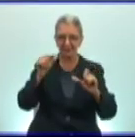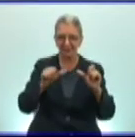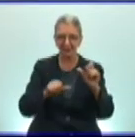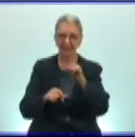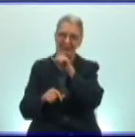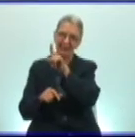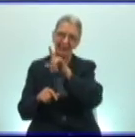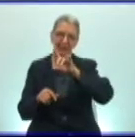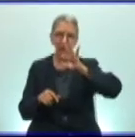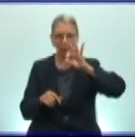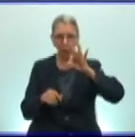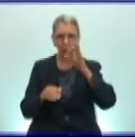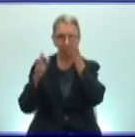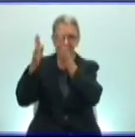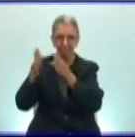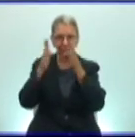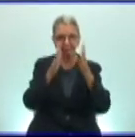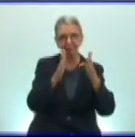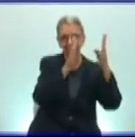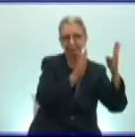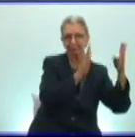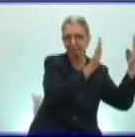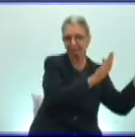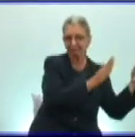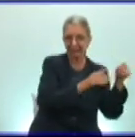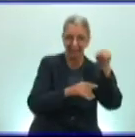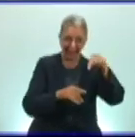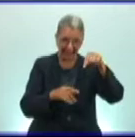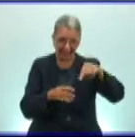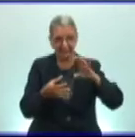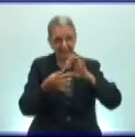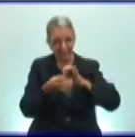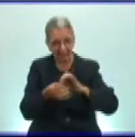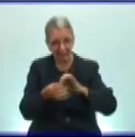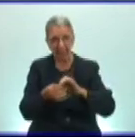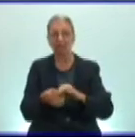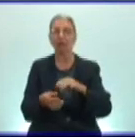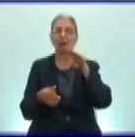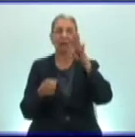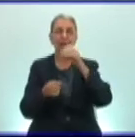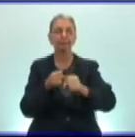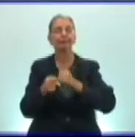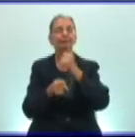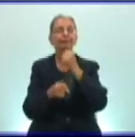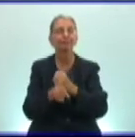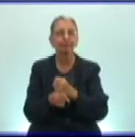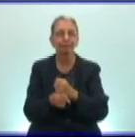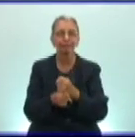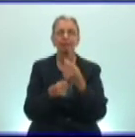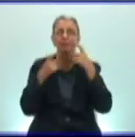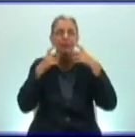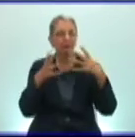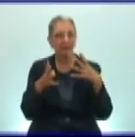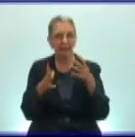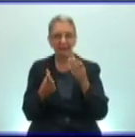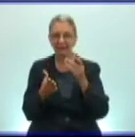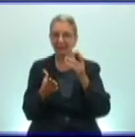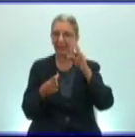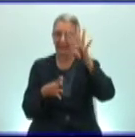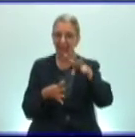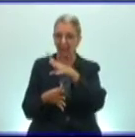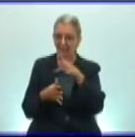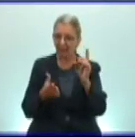18 columnas. Y en este grado en el que ustedes se encuentran, la van a utilizar como una importante tabla de datos de